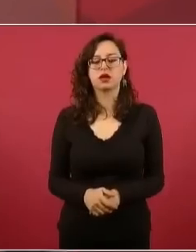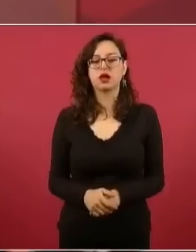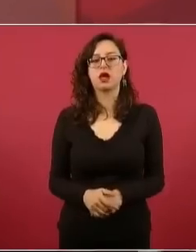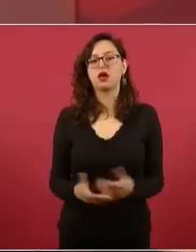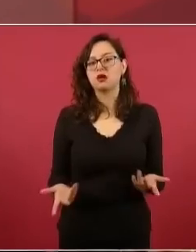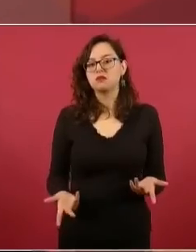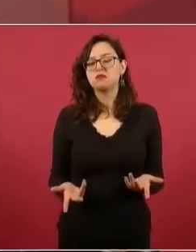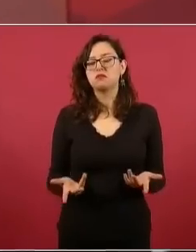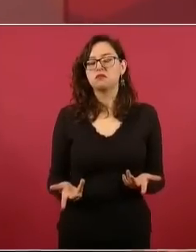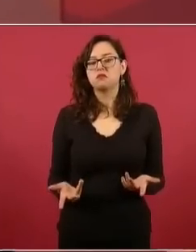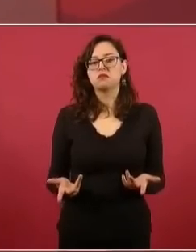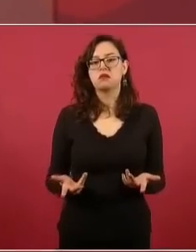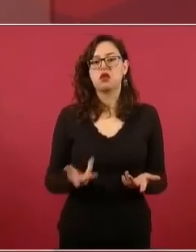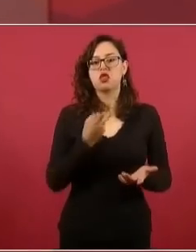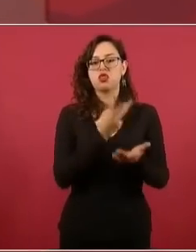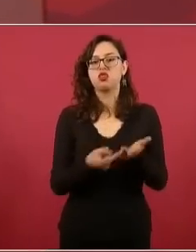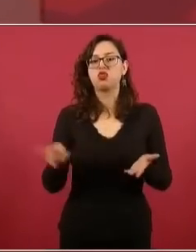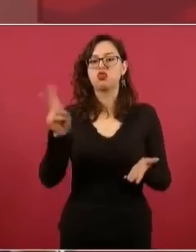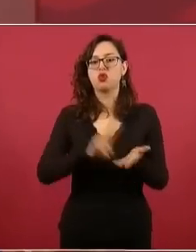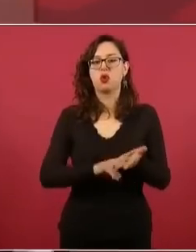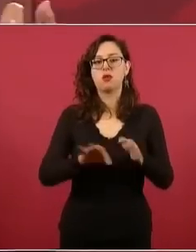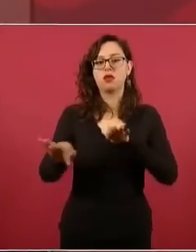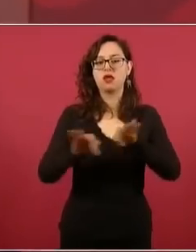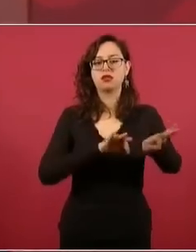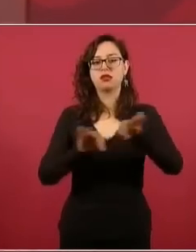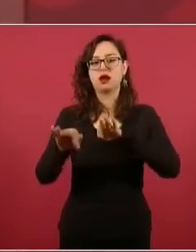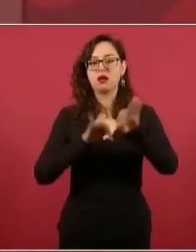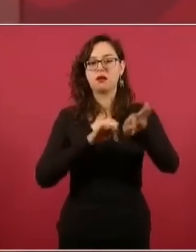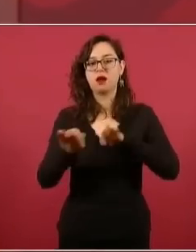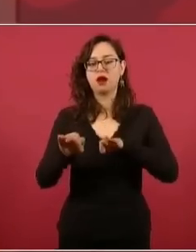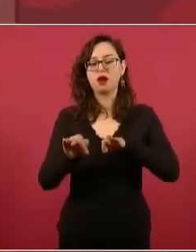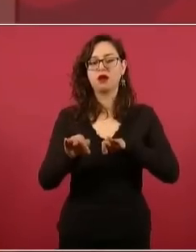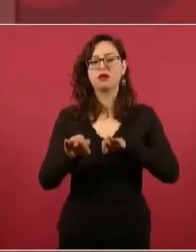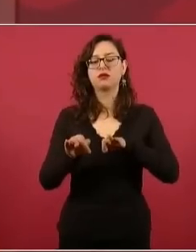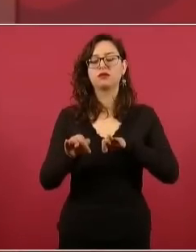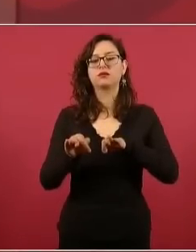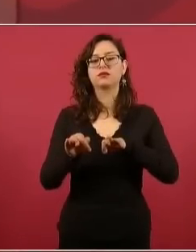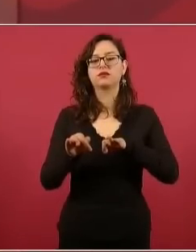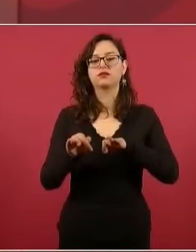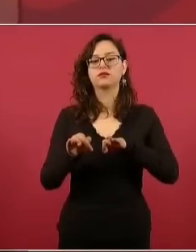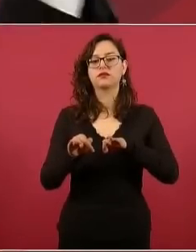y dueños de comunicación, dueños de medios de comunicación